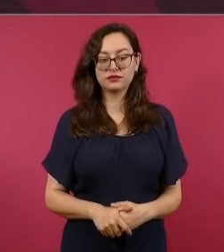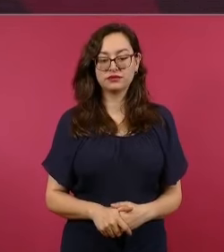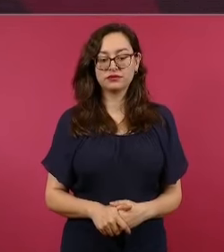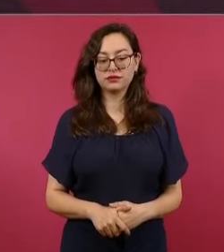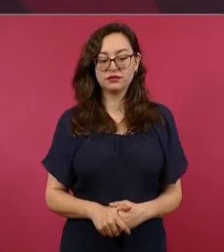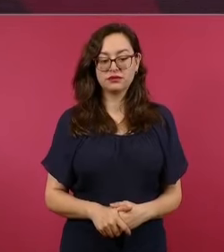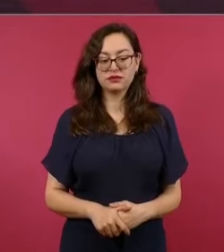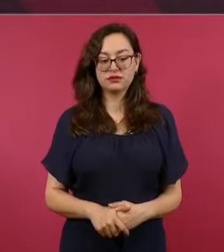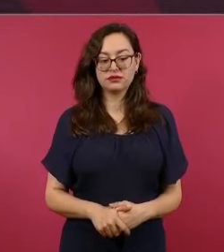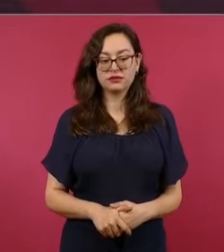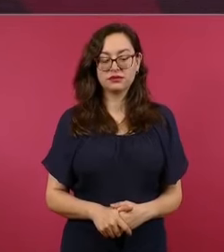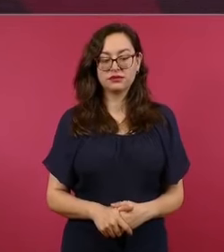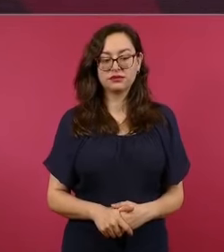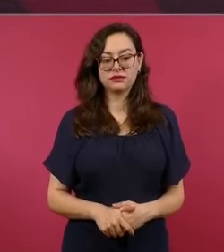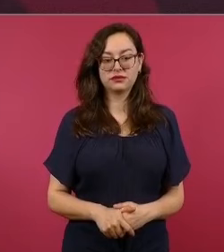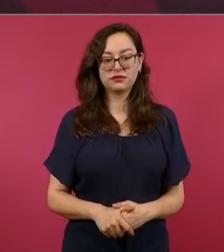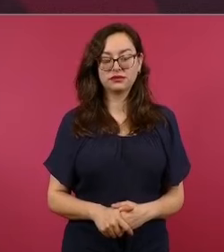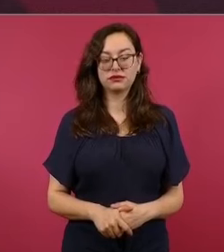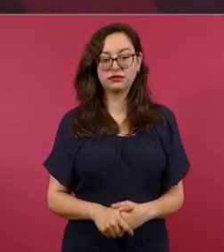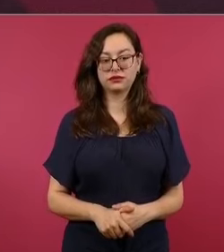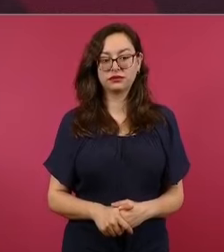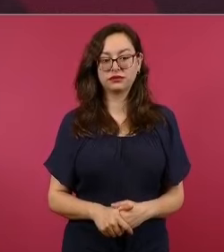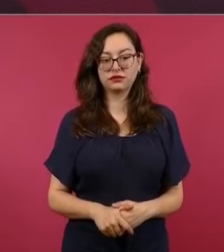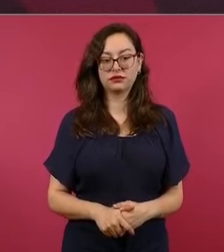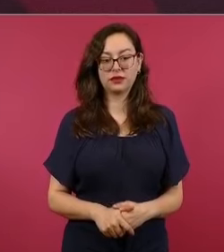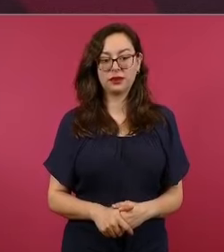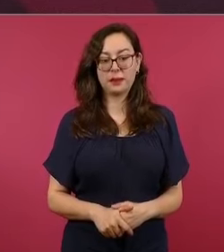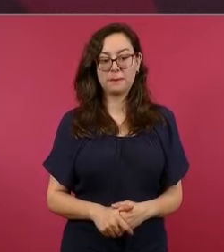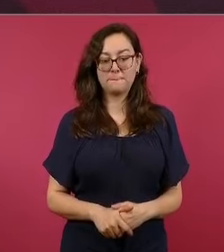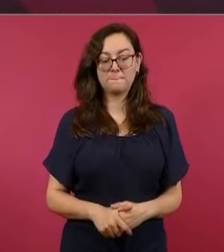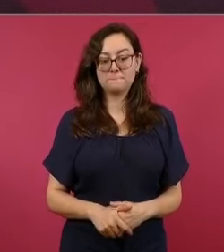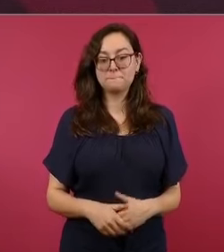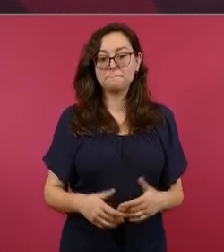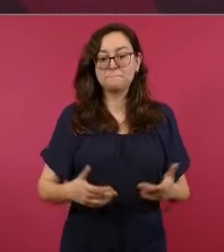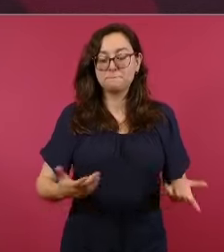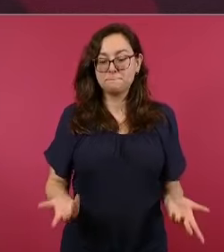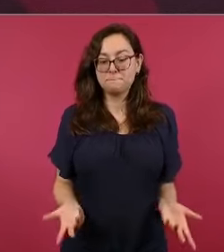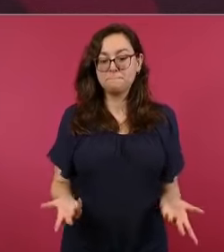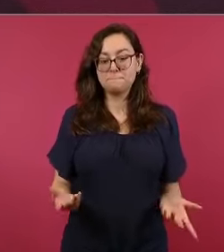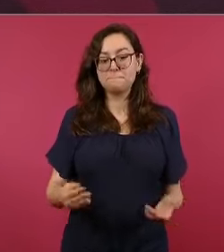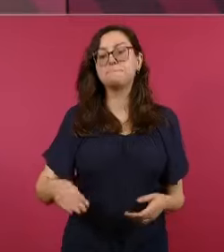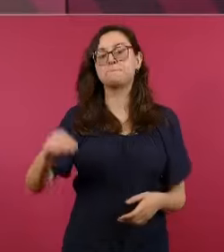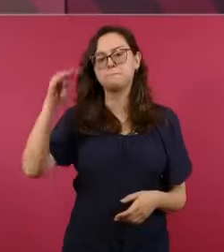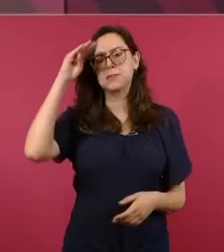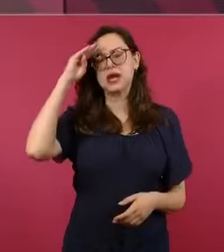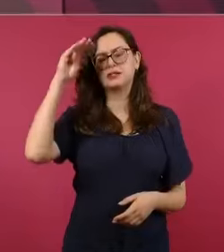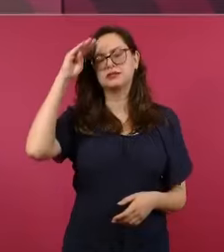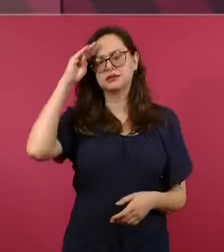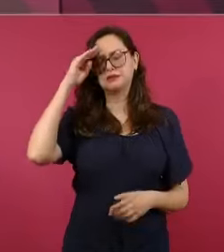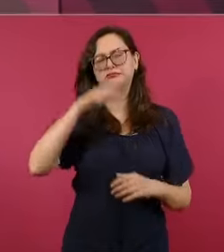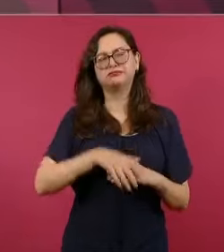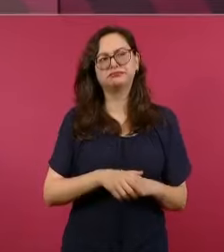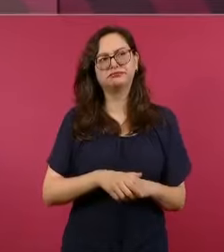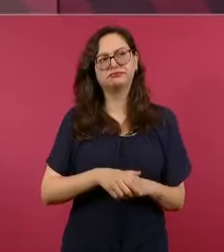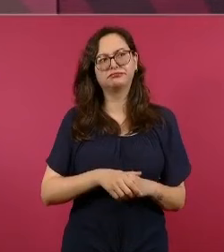difícil entonces es mejor decirles sigan su